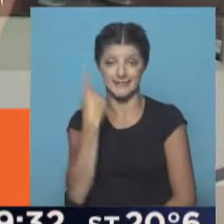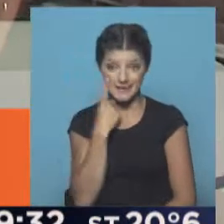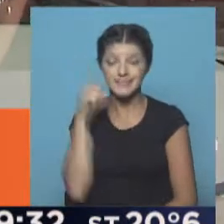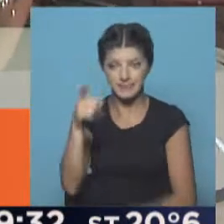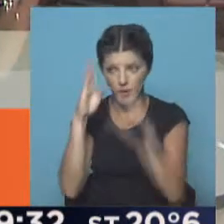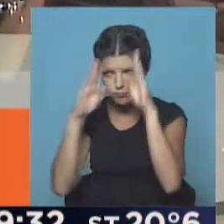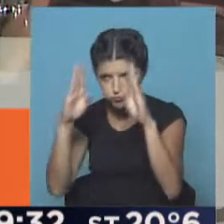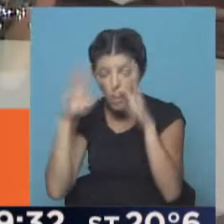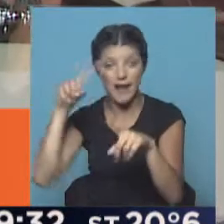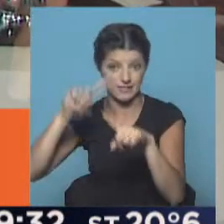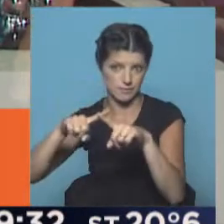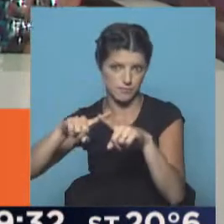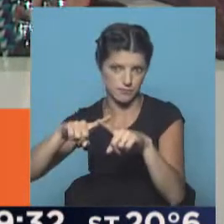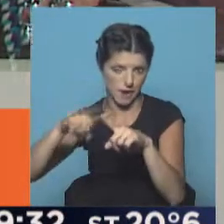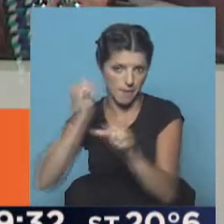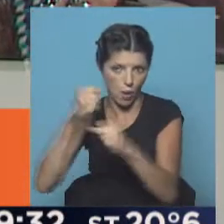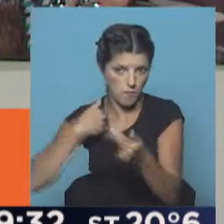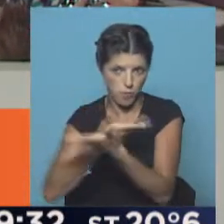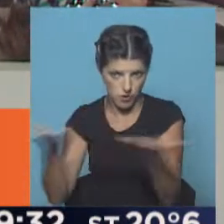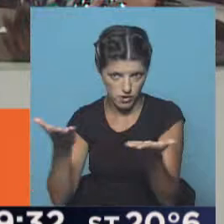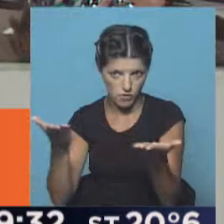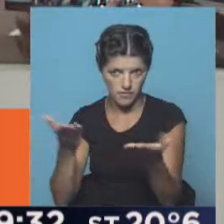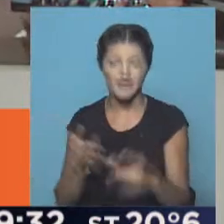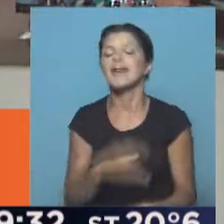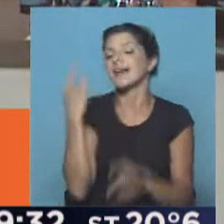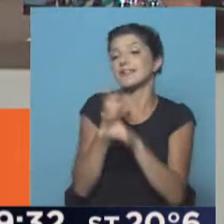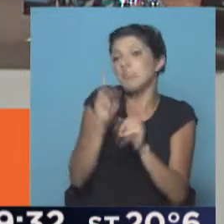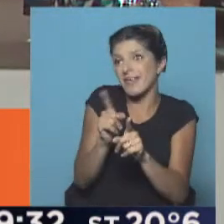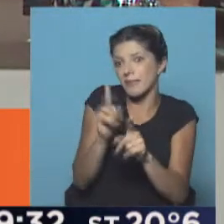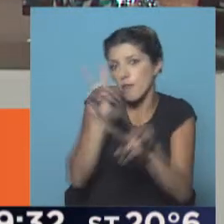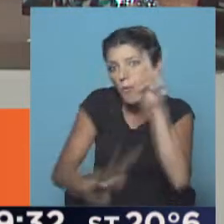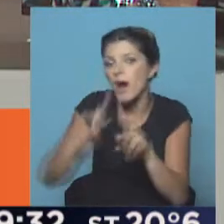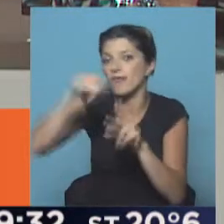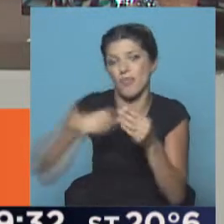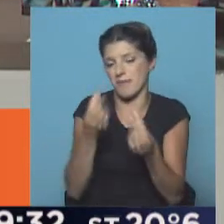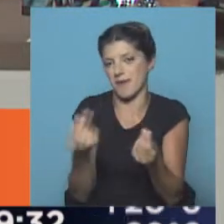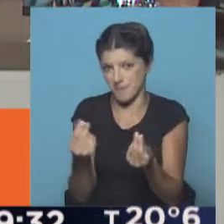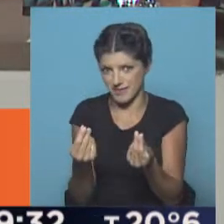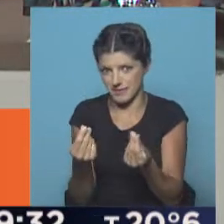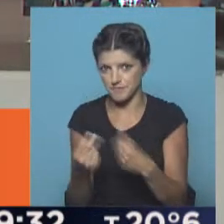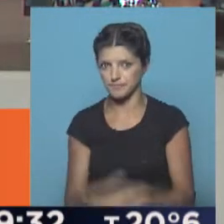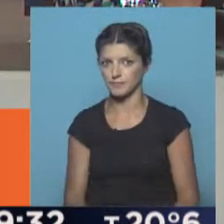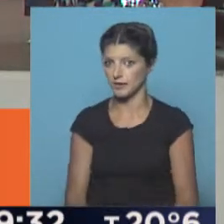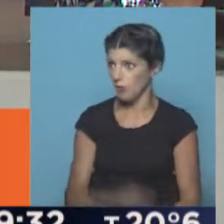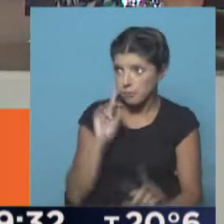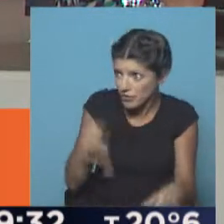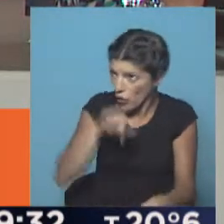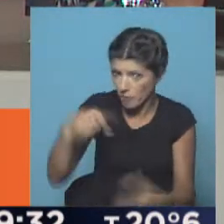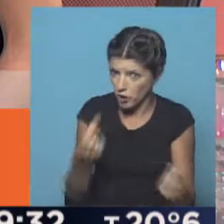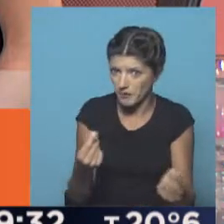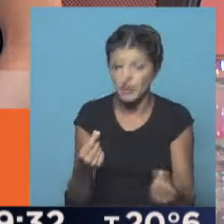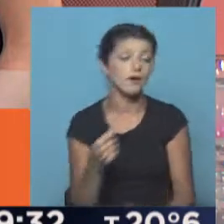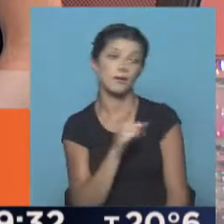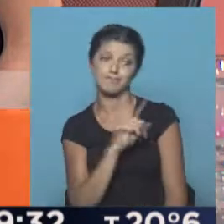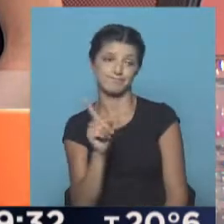que obviamente es el lugar donde uno tendría que buscar de dónde provino el dinero, de su rol como funcionario. ¿Todavía no lo saben? Aún no lo saben. Lo tiene el